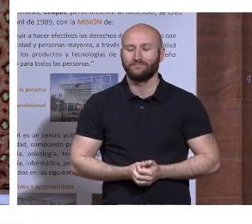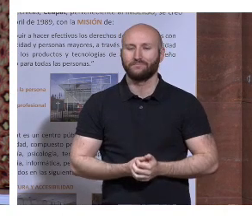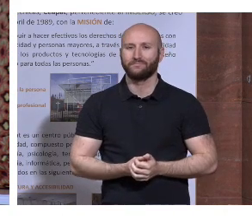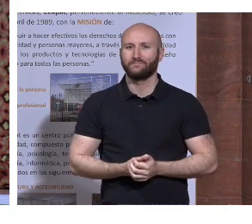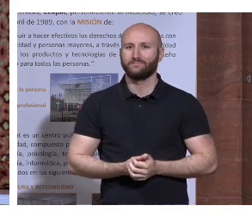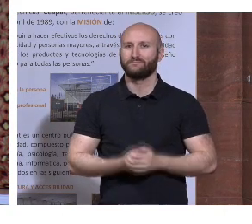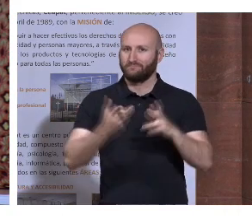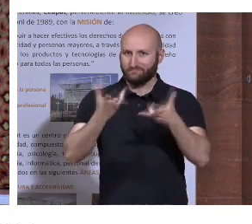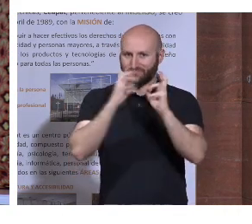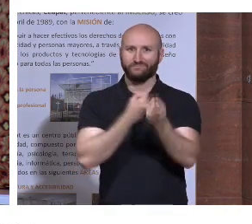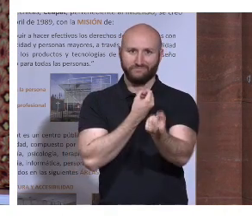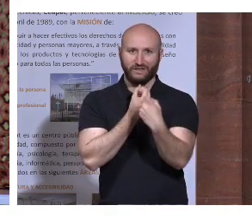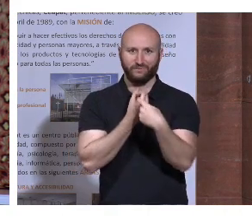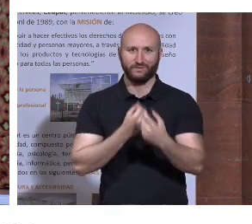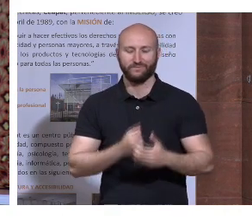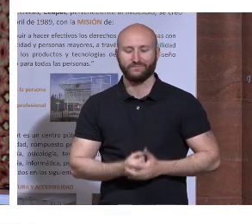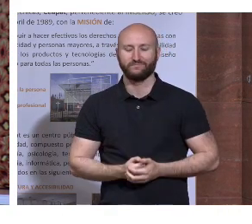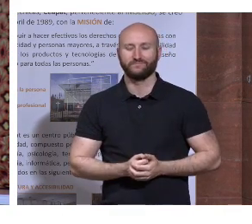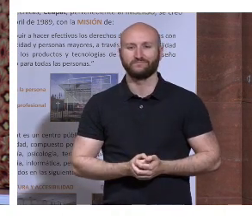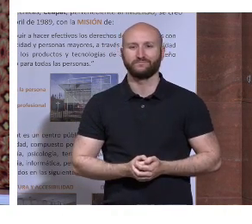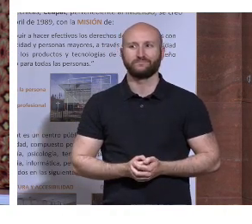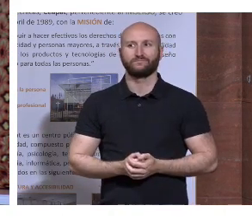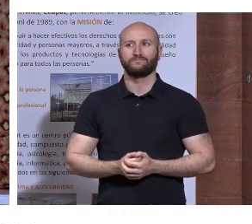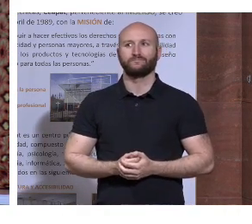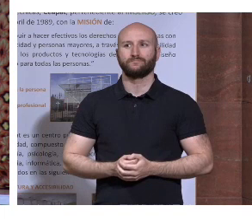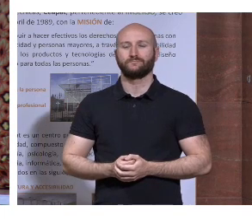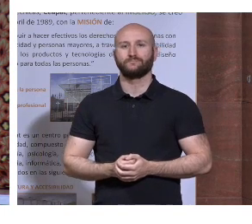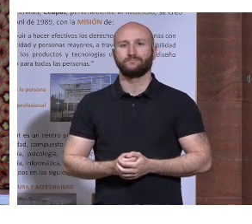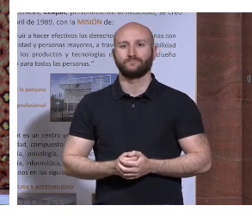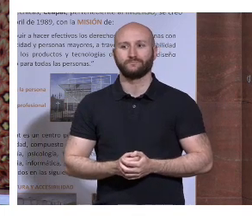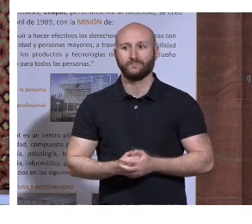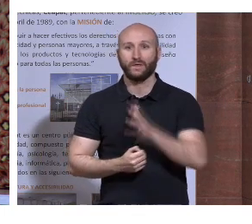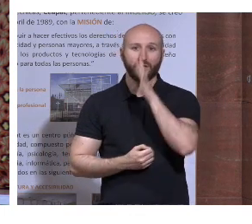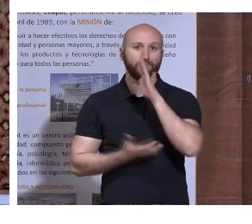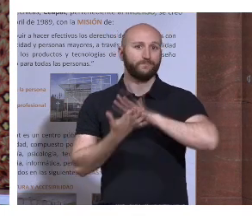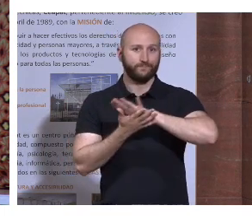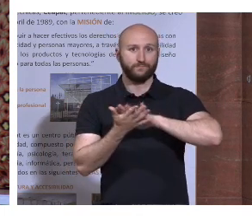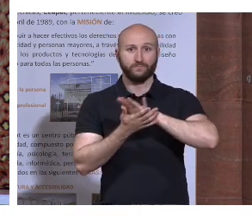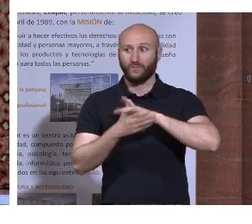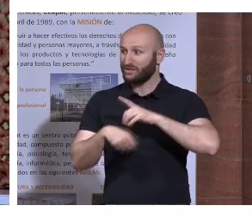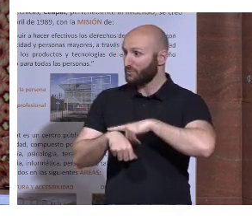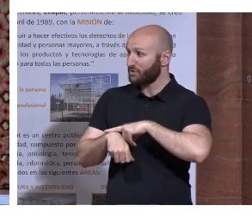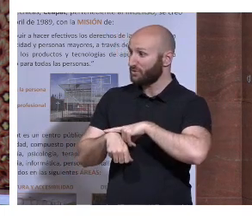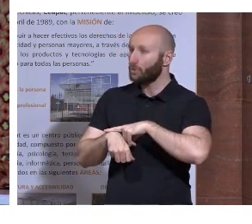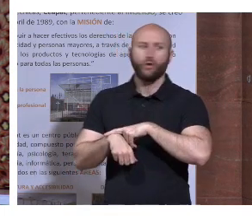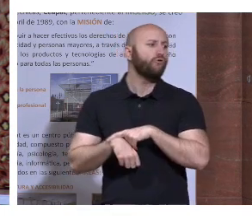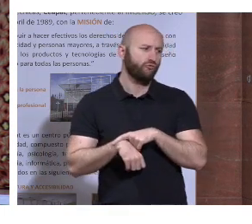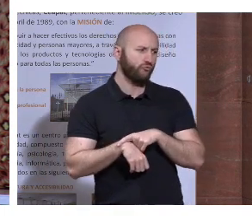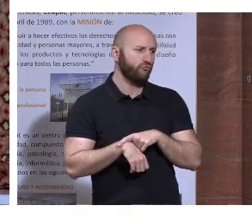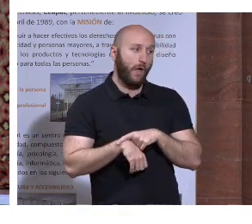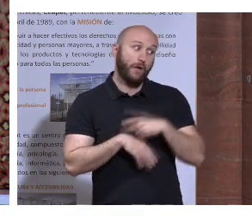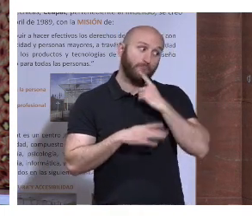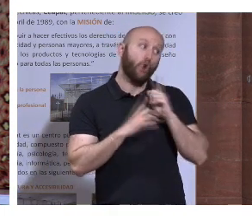puede participar. Bien, ahora voy a comentar. ¿Tengo tiempo? ¿Aún no? Quería